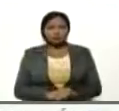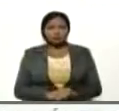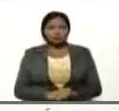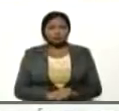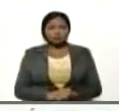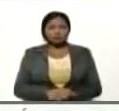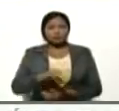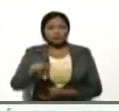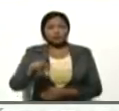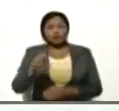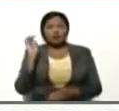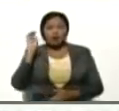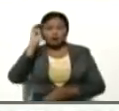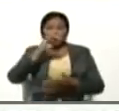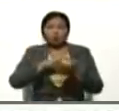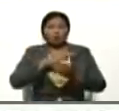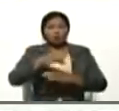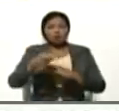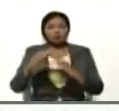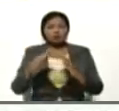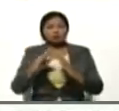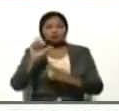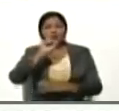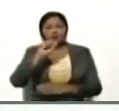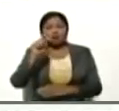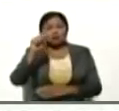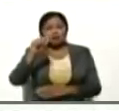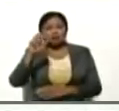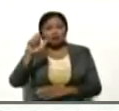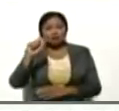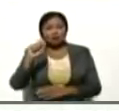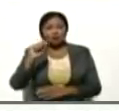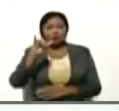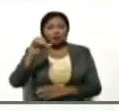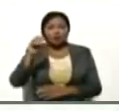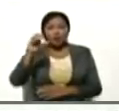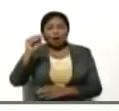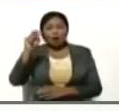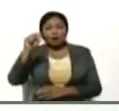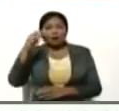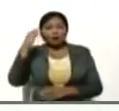Por el estado Aragua, municipio Santiago Mariño, Joana Sánchez.